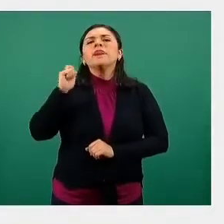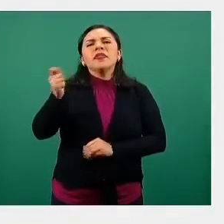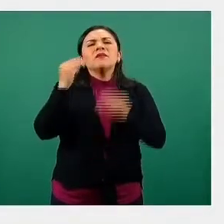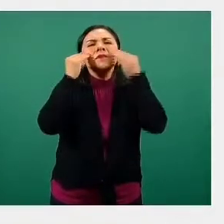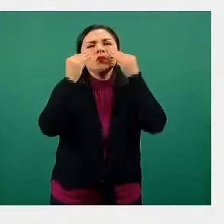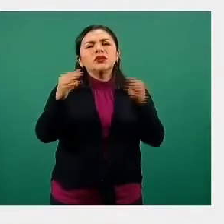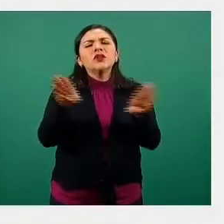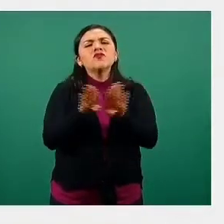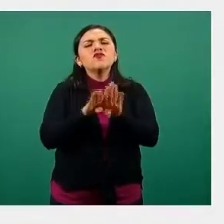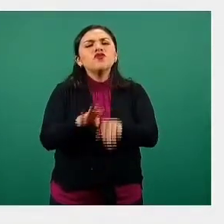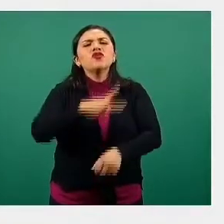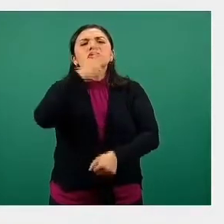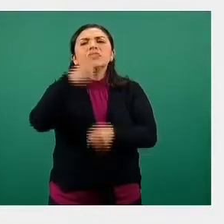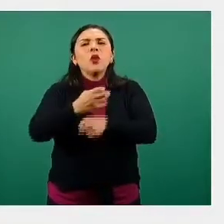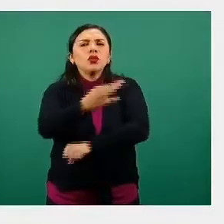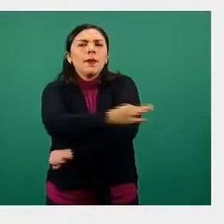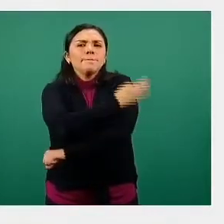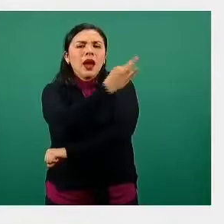los segundos dosis,